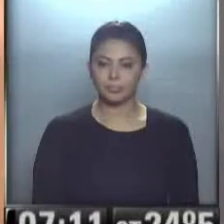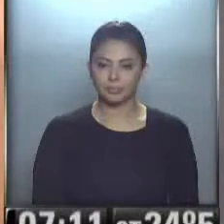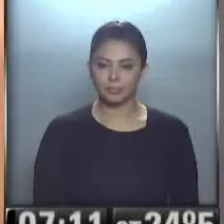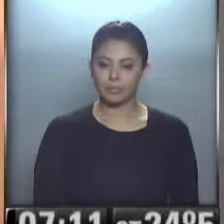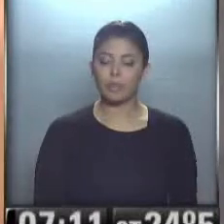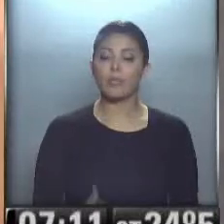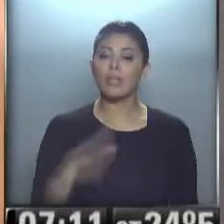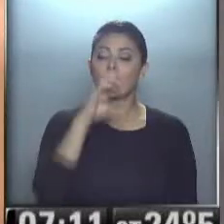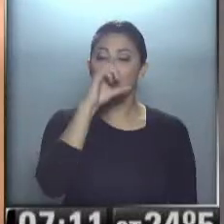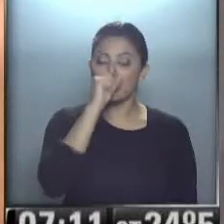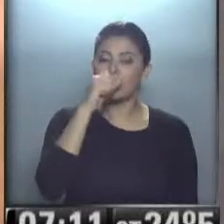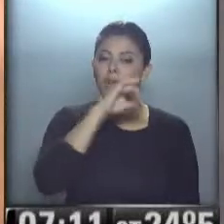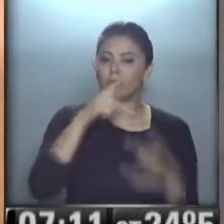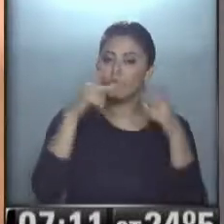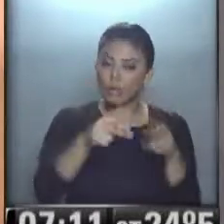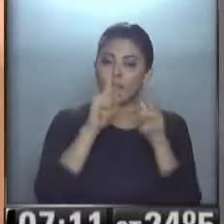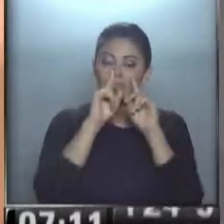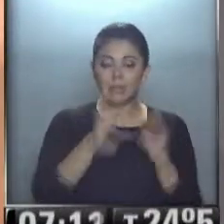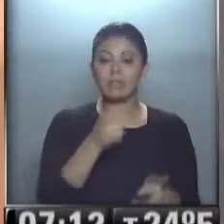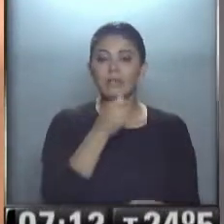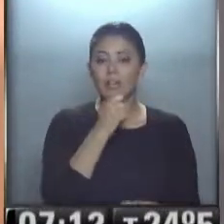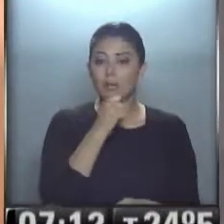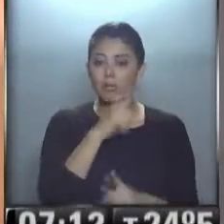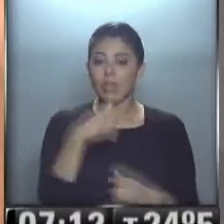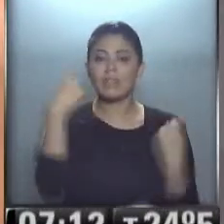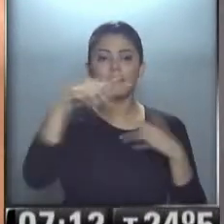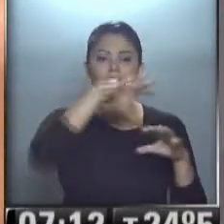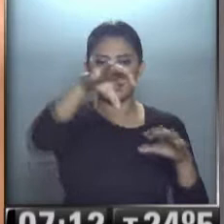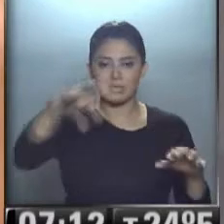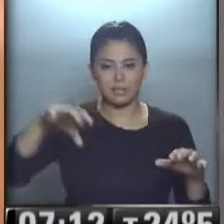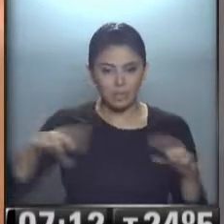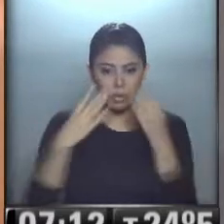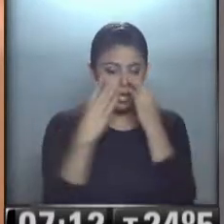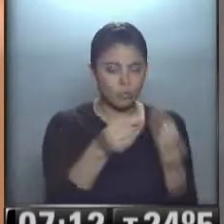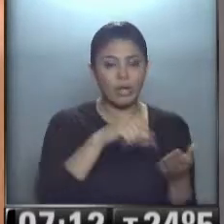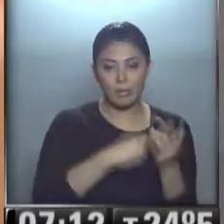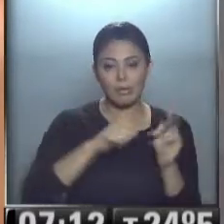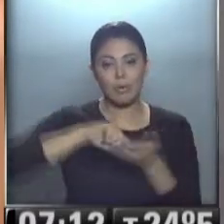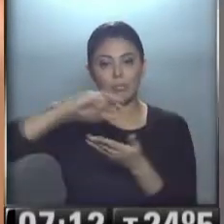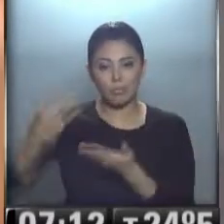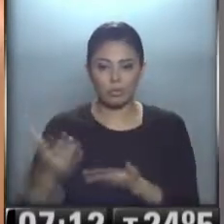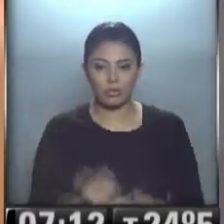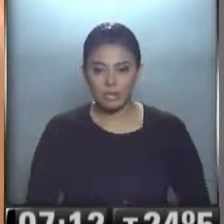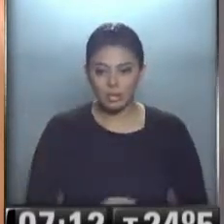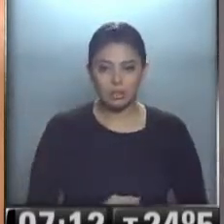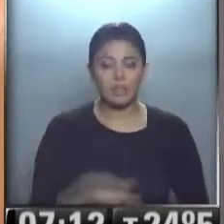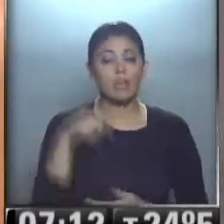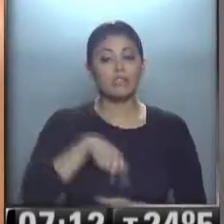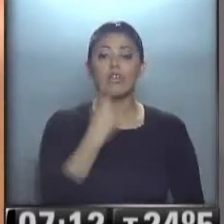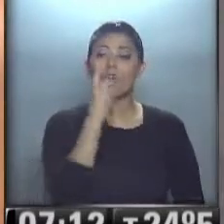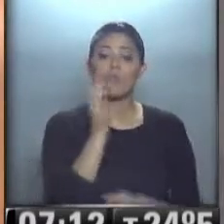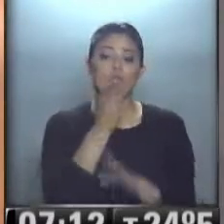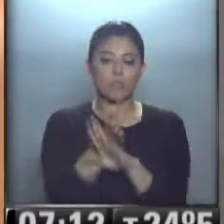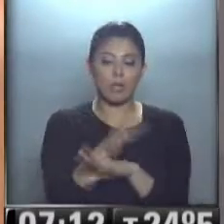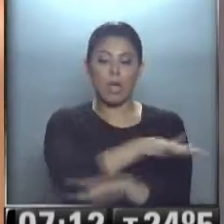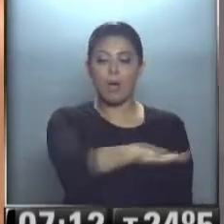Para enfrentar los cortes de luz y básicamente también la falta de agua, se instalaron distintos centros de asistencia en Capital Federal y el conurbano bonaerense. Estuvimos en uno de ellos,